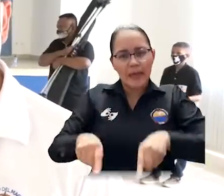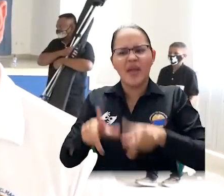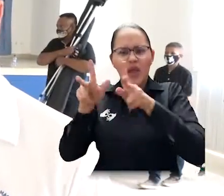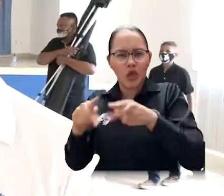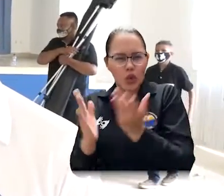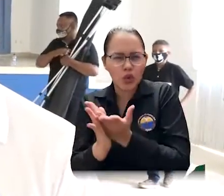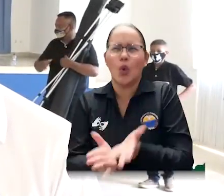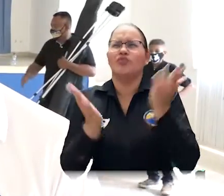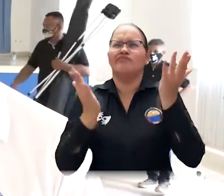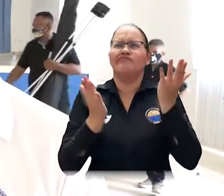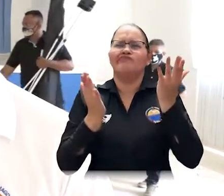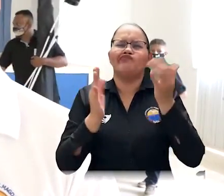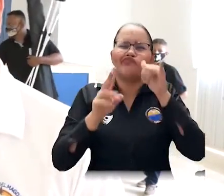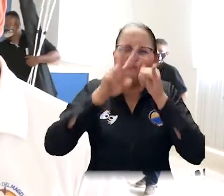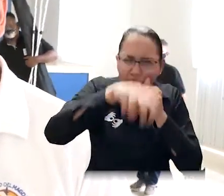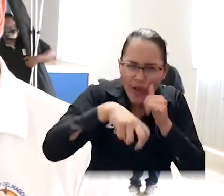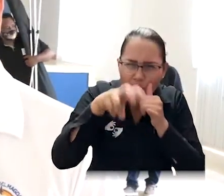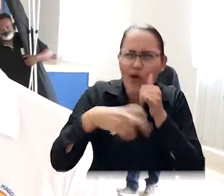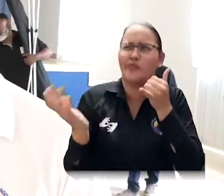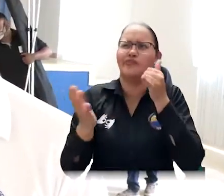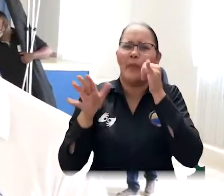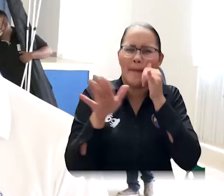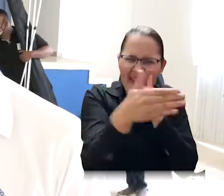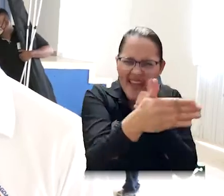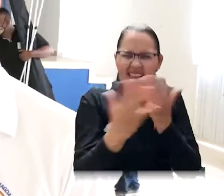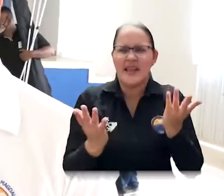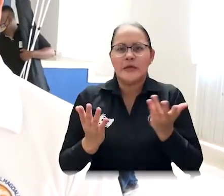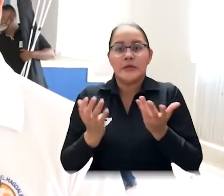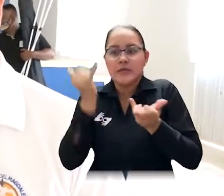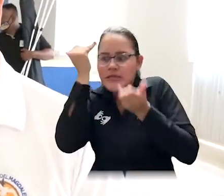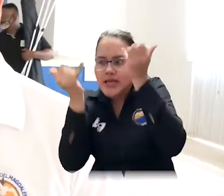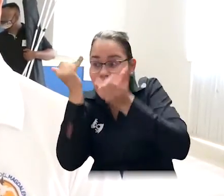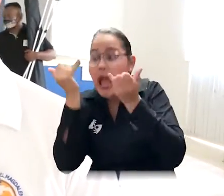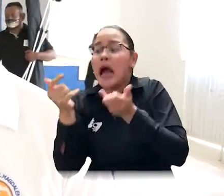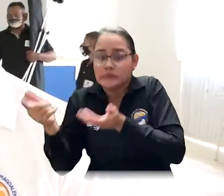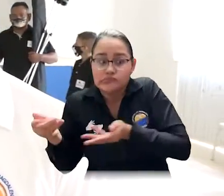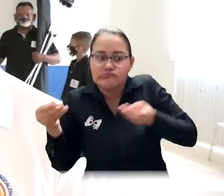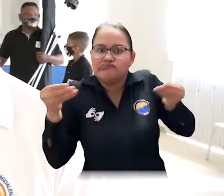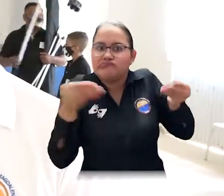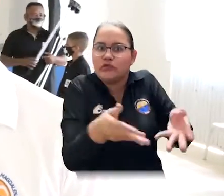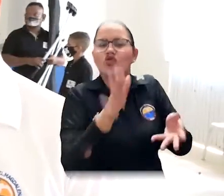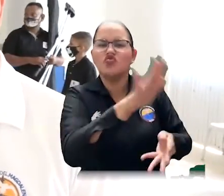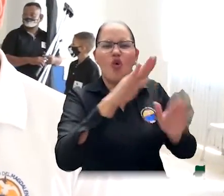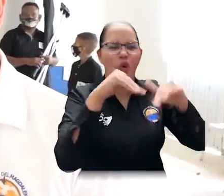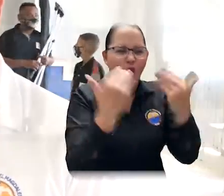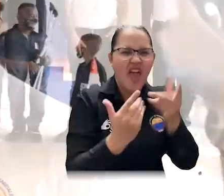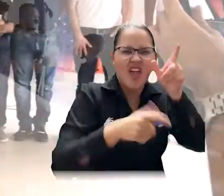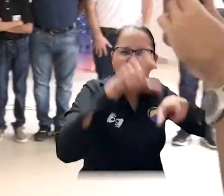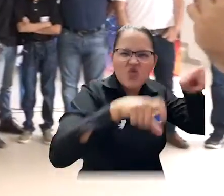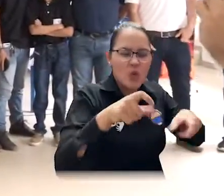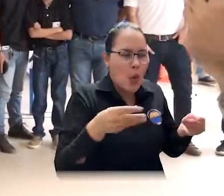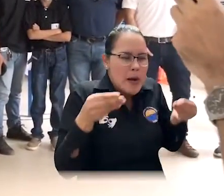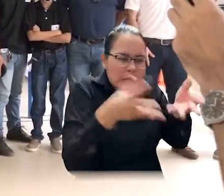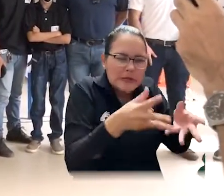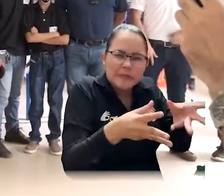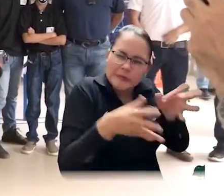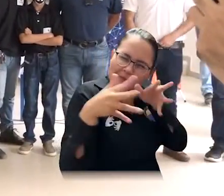estudiantes de ingeniería agronómica, ingeniería pesquera, para que apoyen todo el tema de prácticas sociales al interior de los colegios.